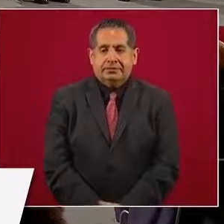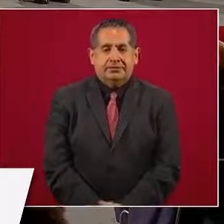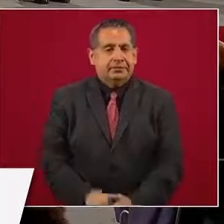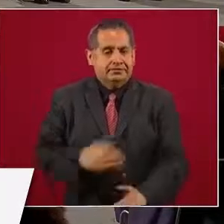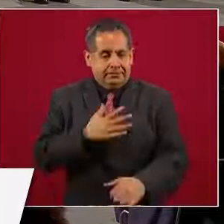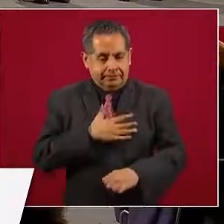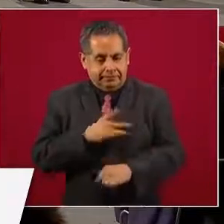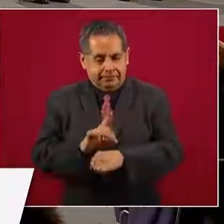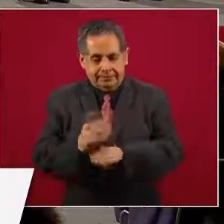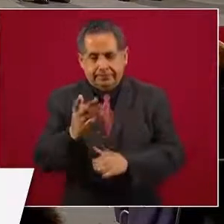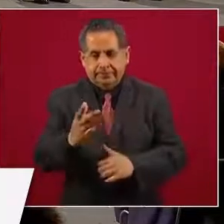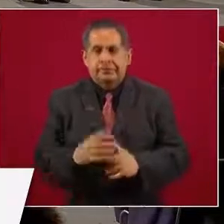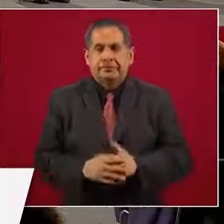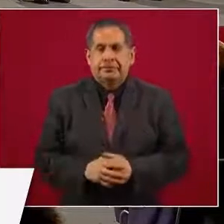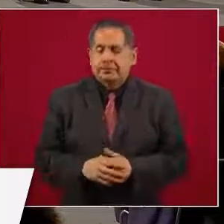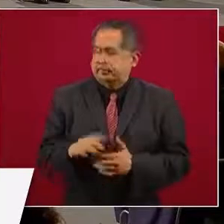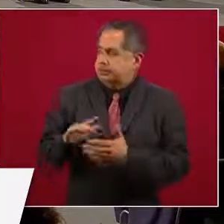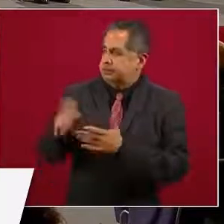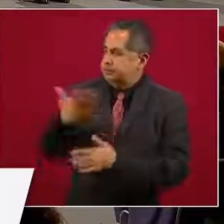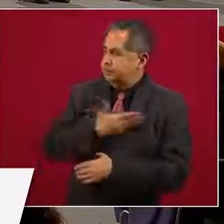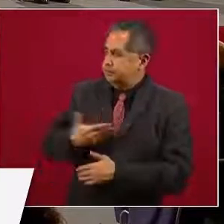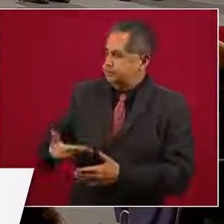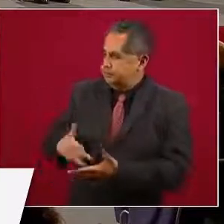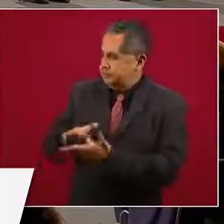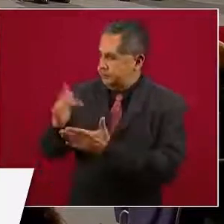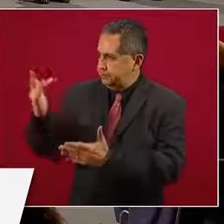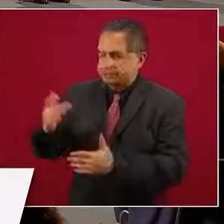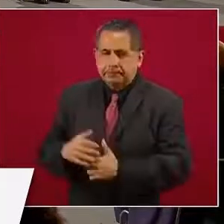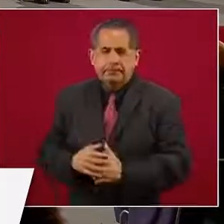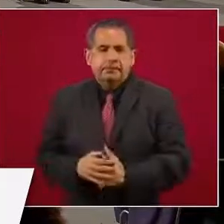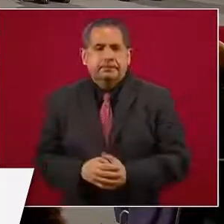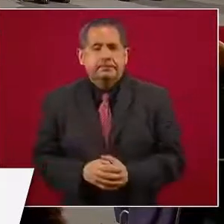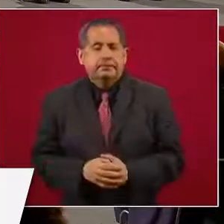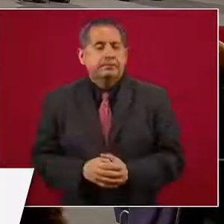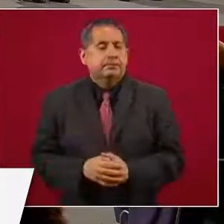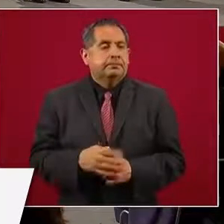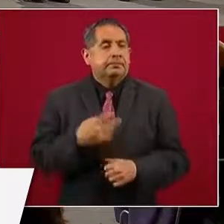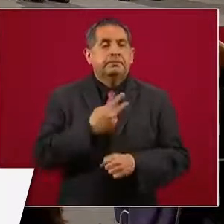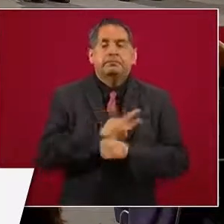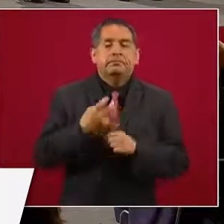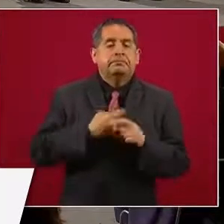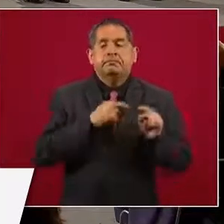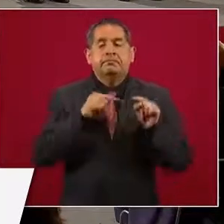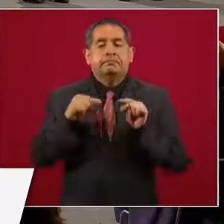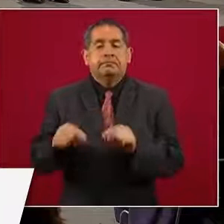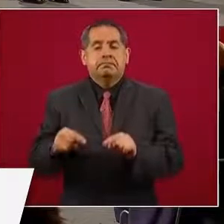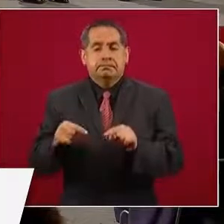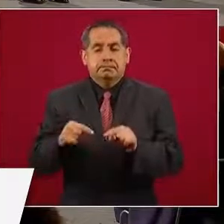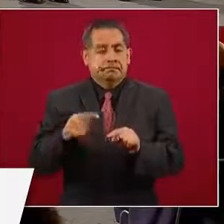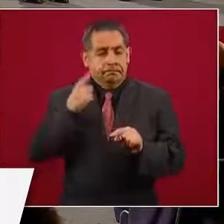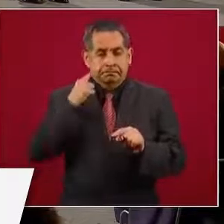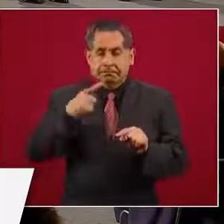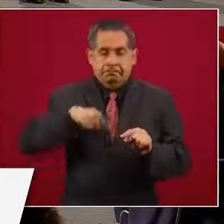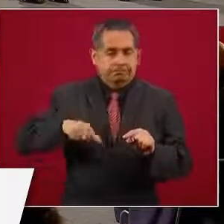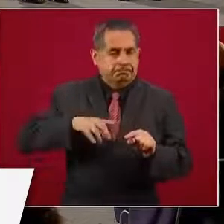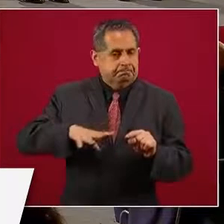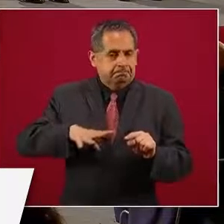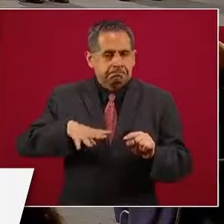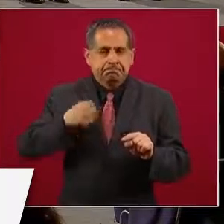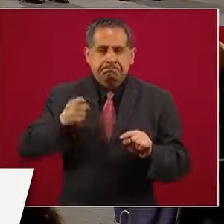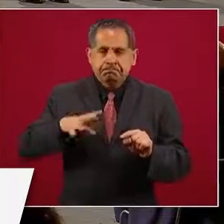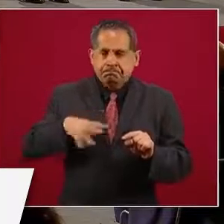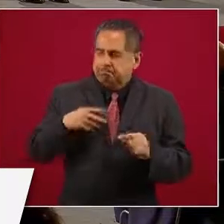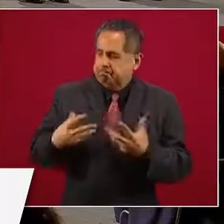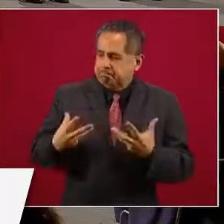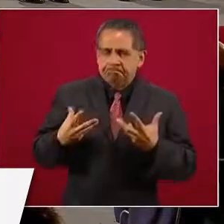Buenos días. Gracias, señor presidente, por invitarnos a sumar esfuerzos en